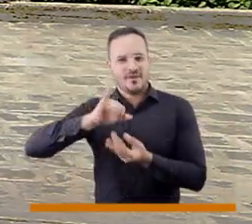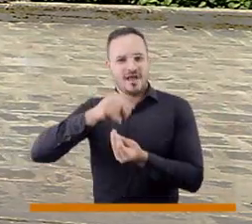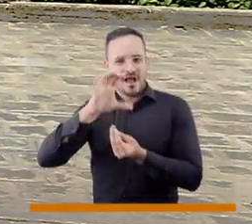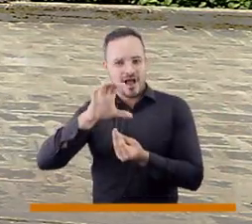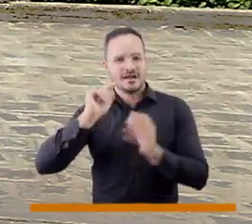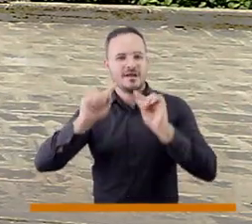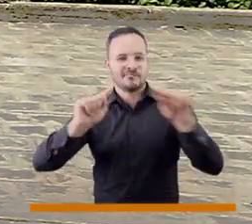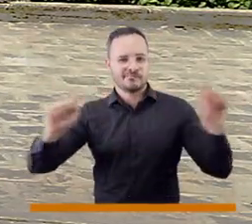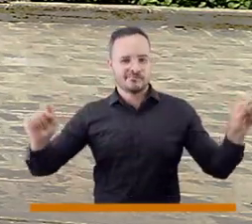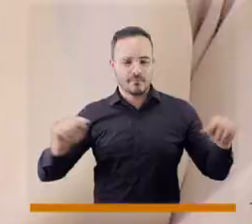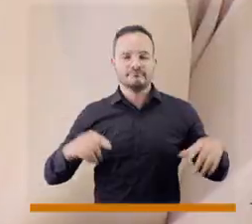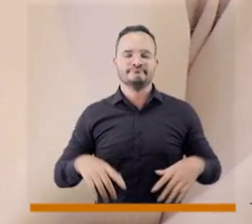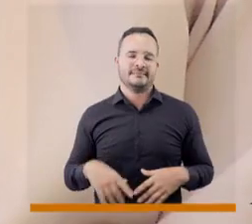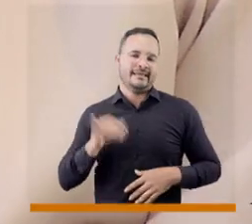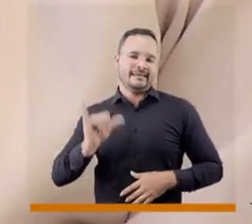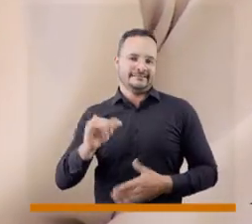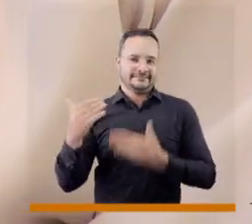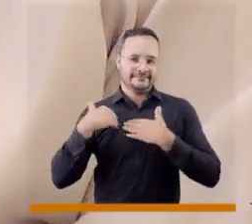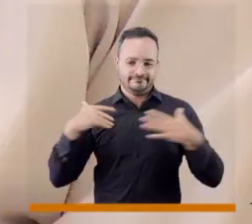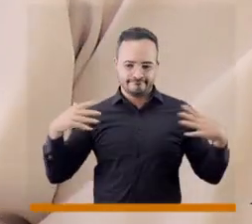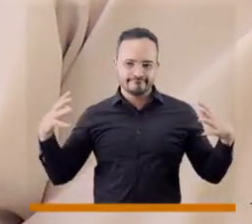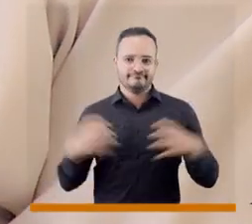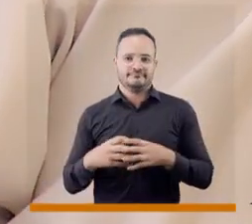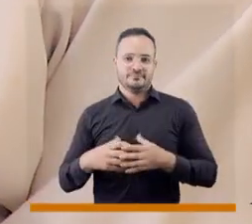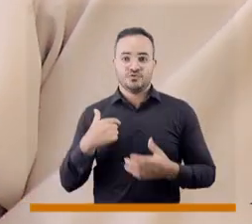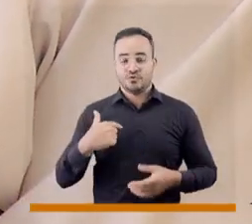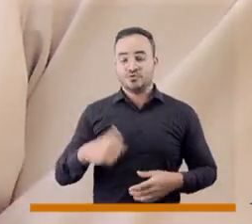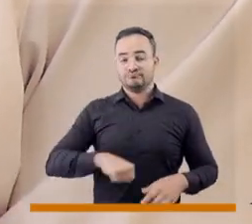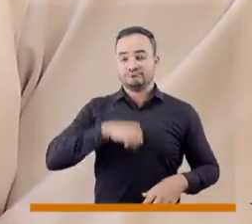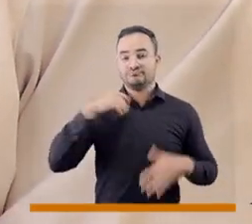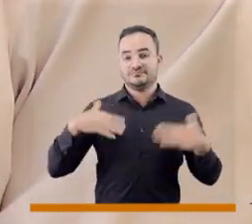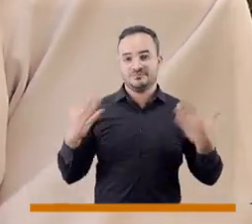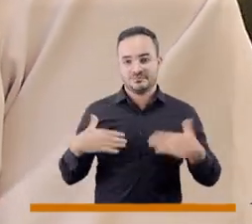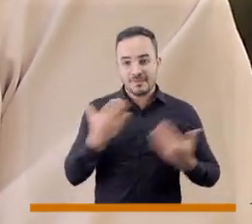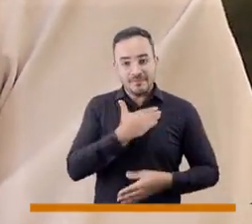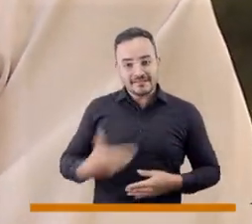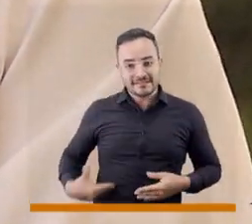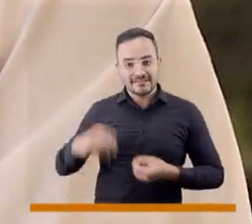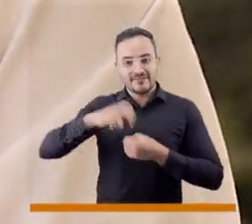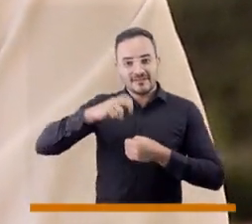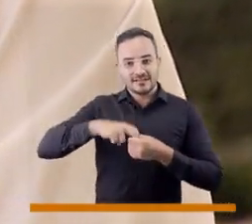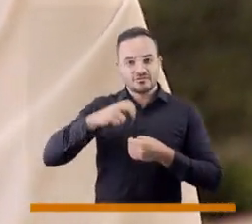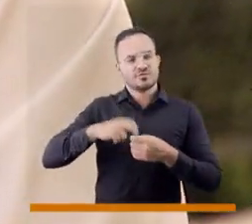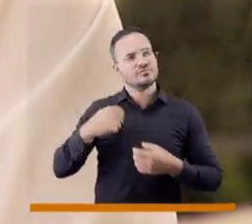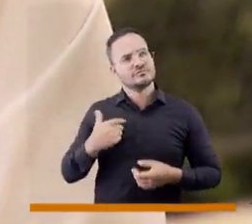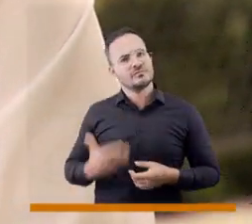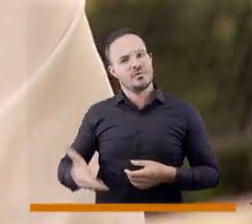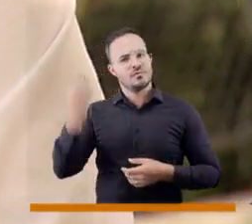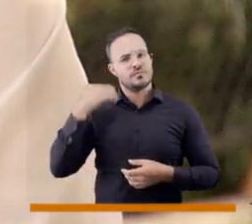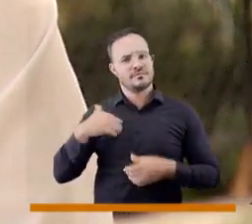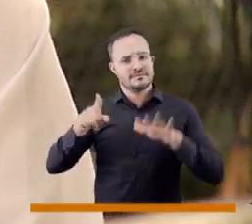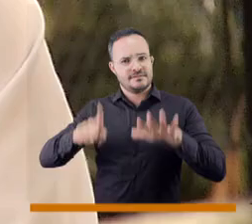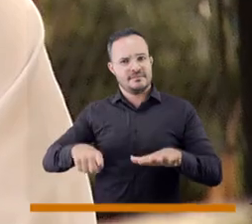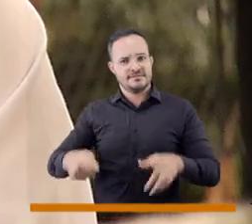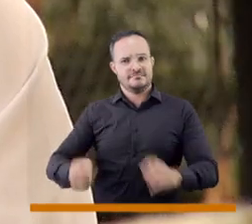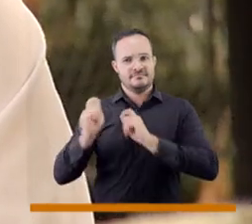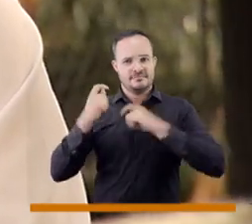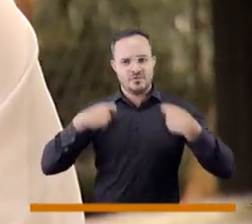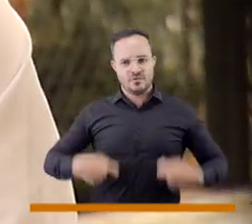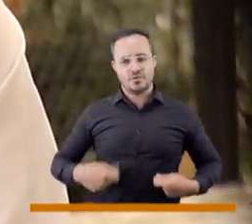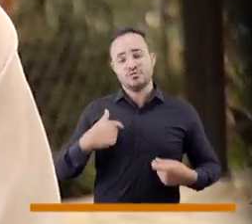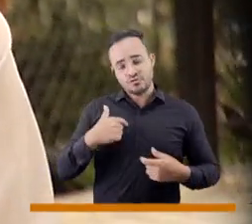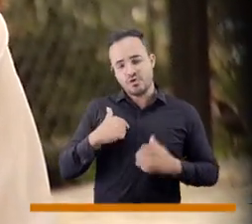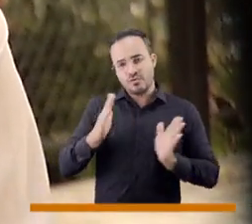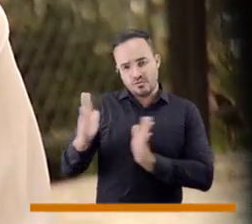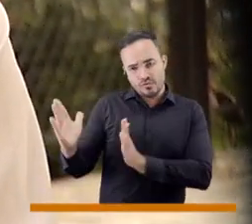449 juntas de acciones comunales, y es para mí un honor. Llevo siendo presidente de la Federación hace